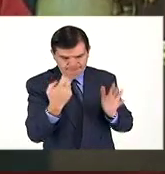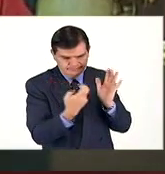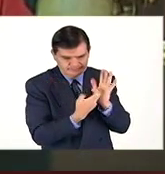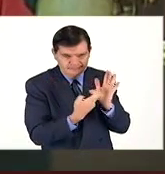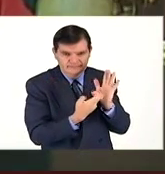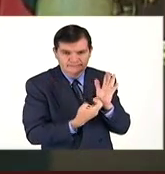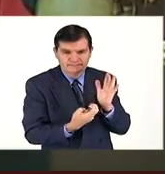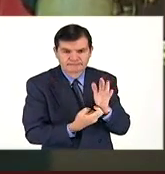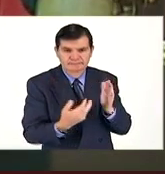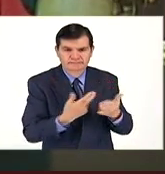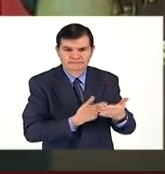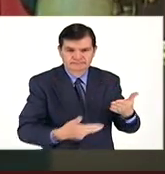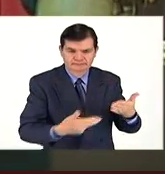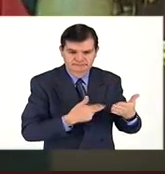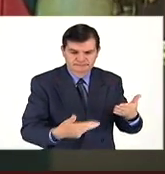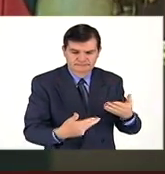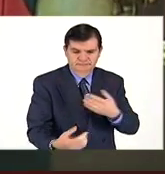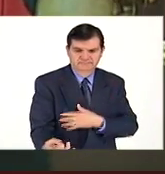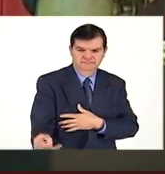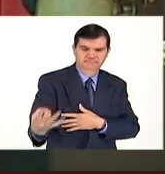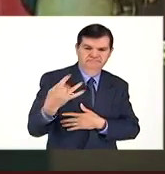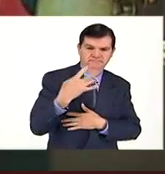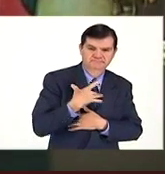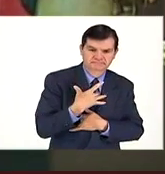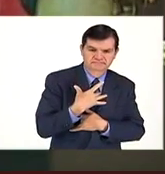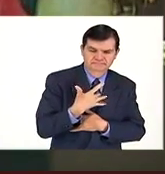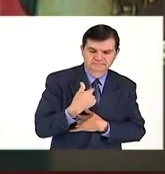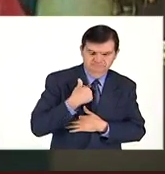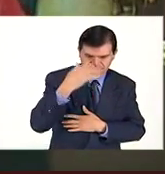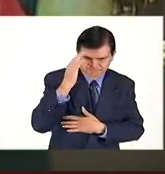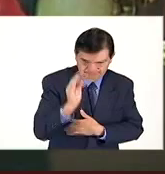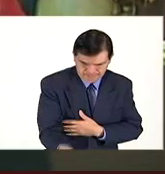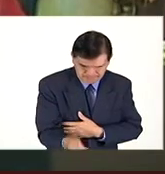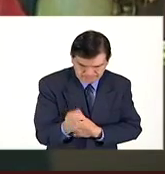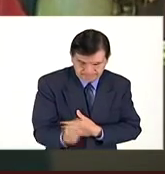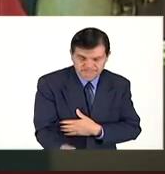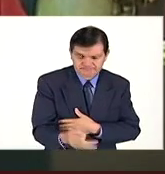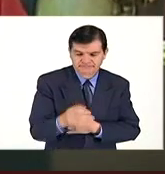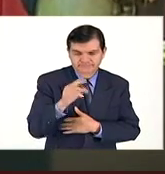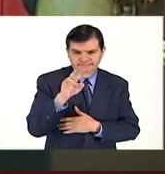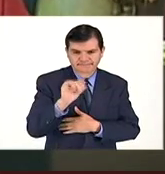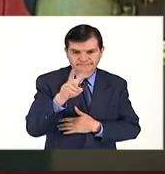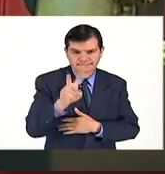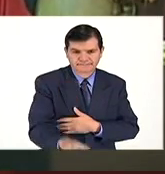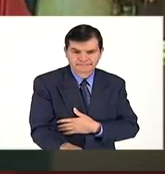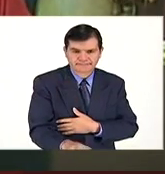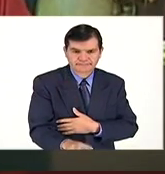estos resultados adversos, a aceptarlos y